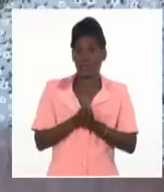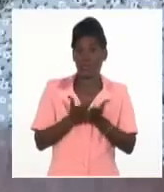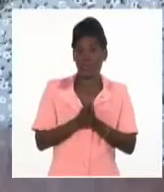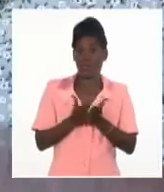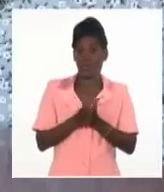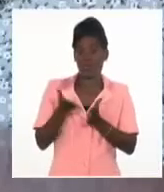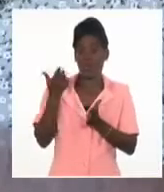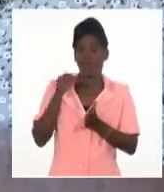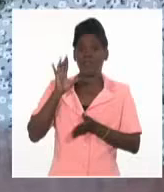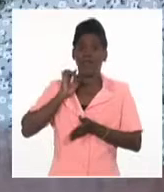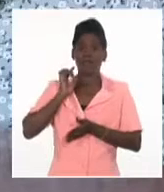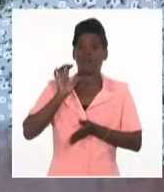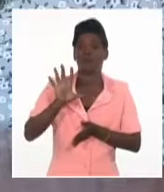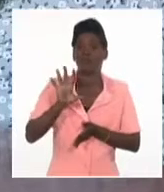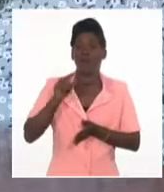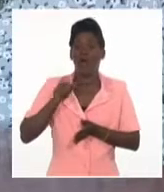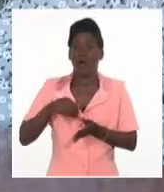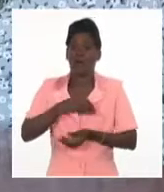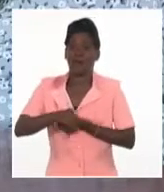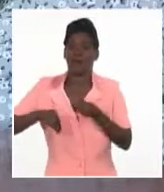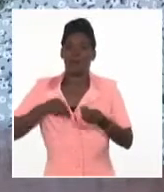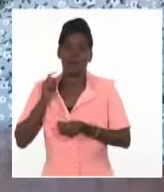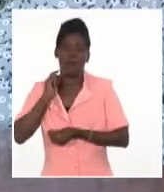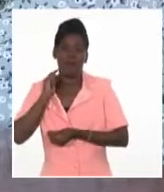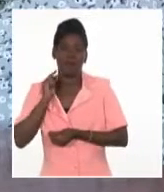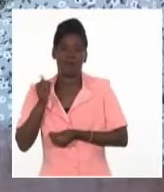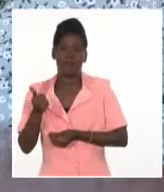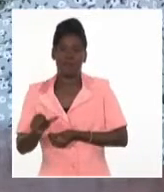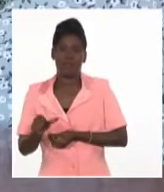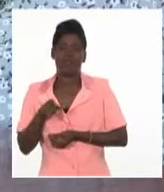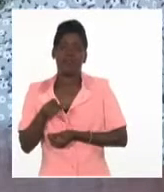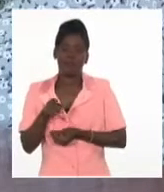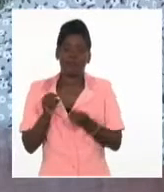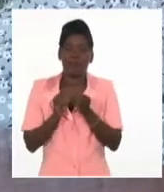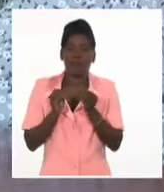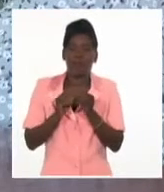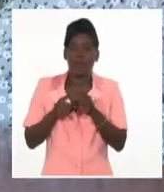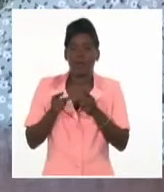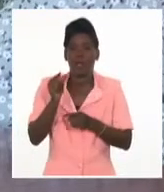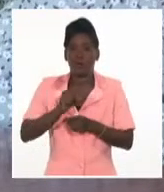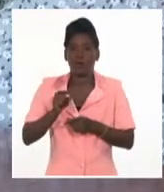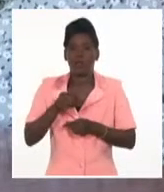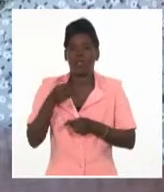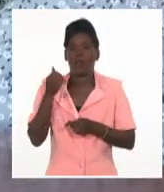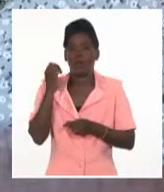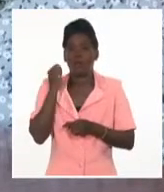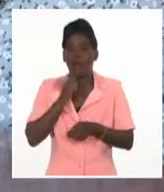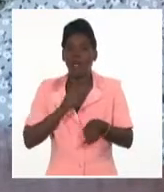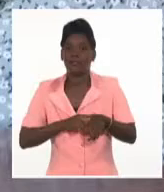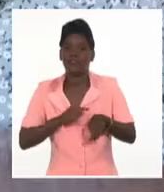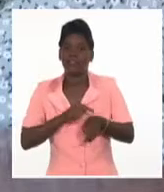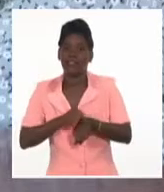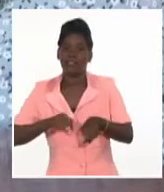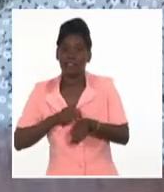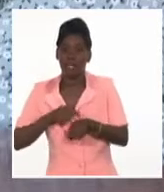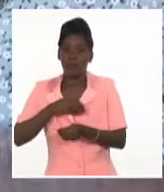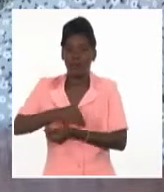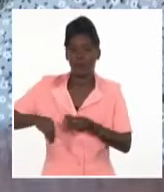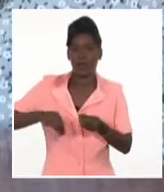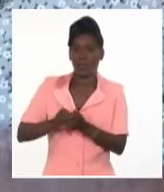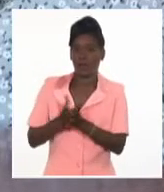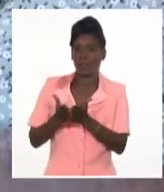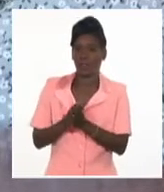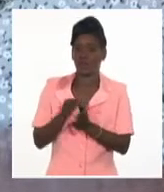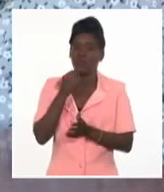años y se ha ido modificando también otras regulaciones en el ámbito migratorio, o sea, la política migratoria, para ir a la normalización